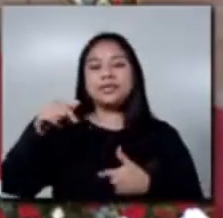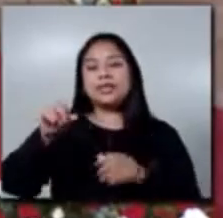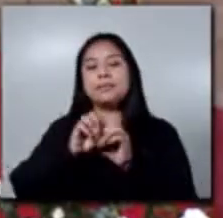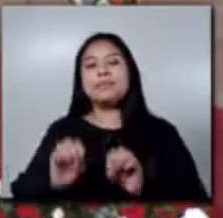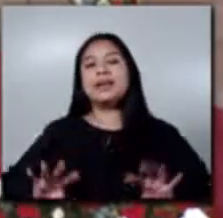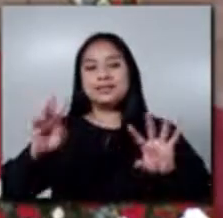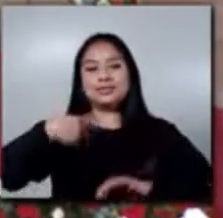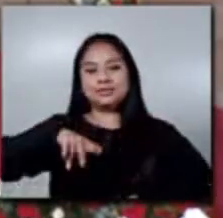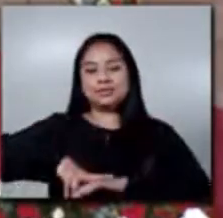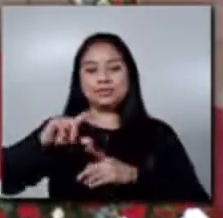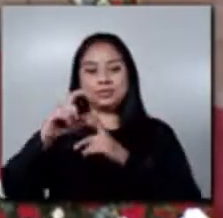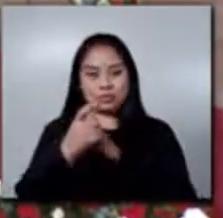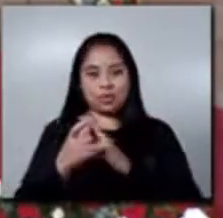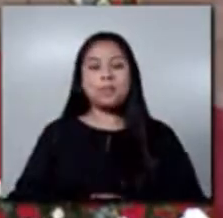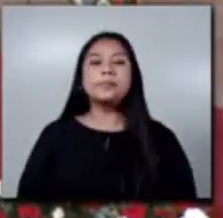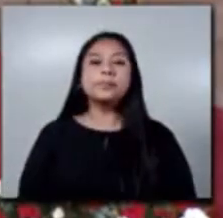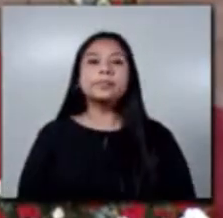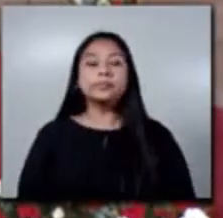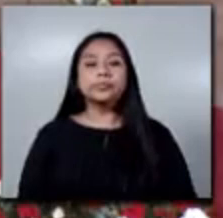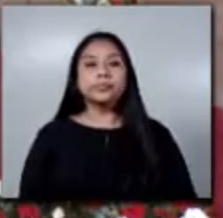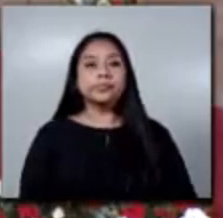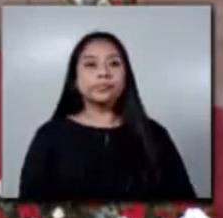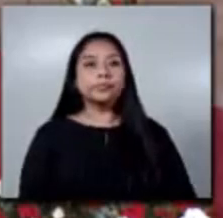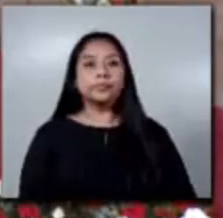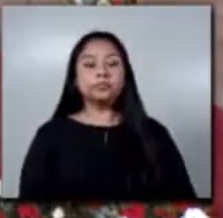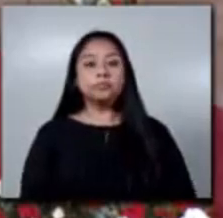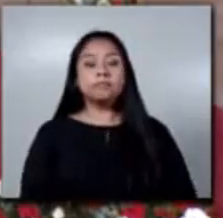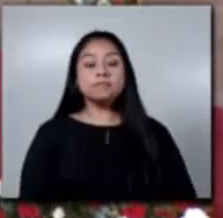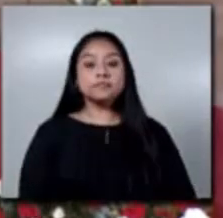Palacio Nacional de la Cultura.